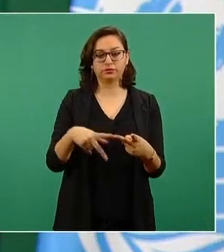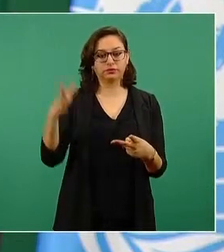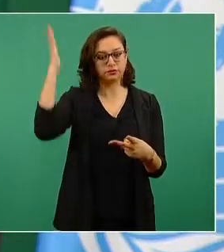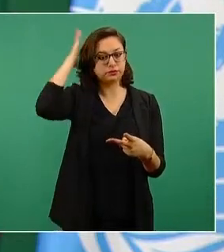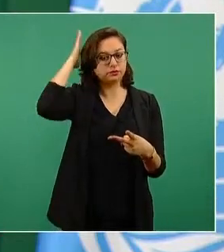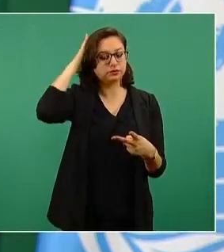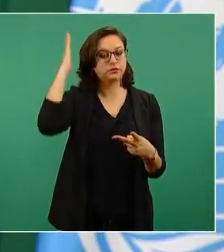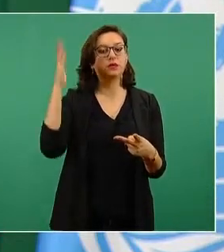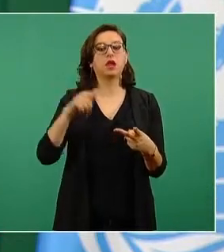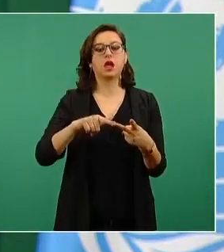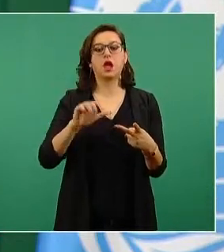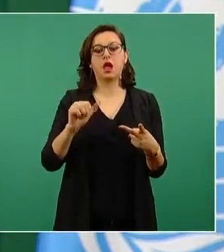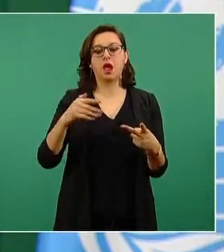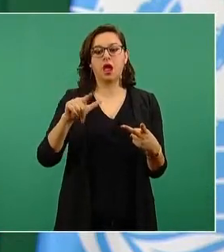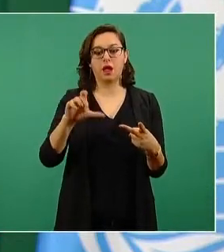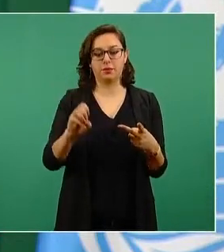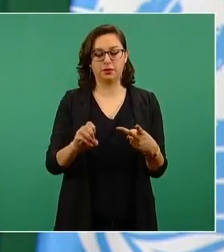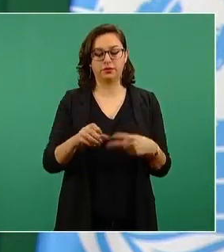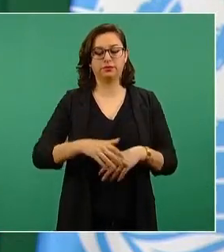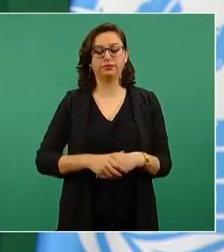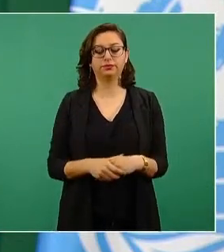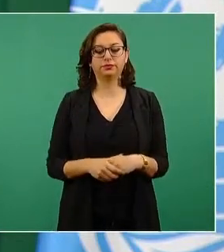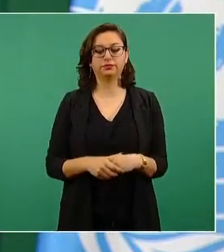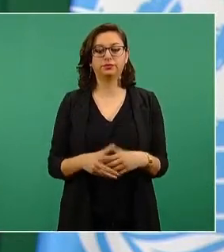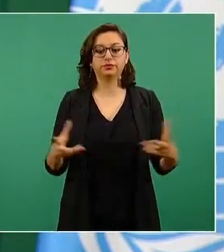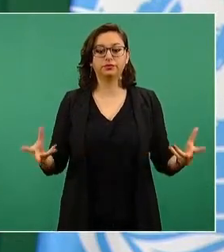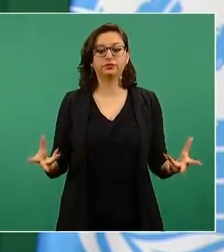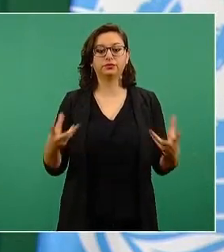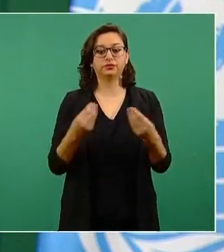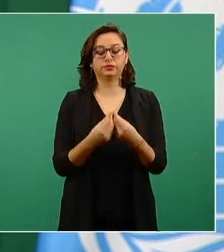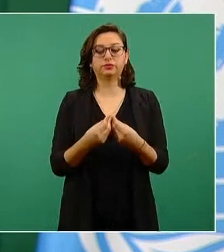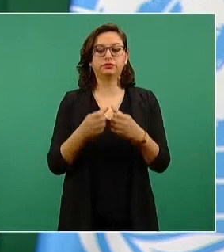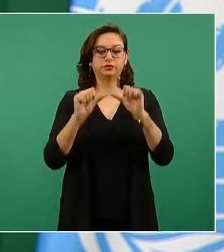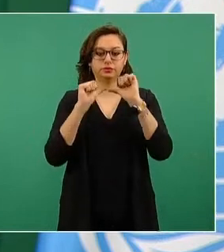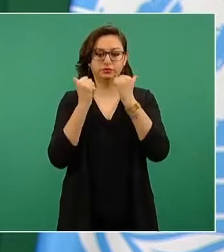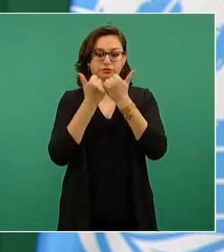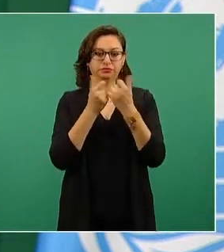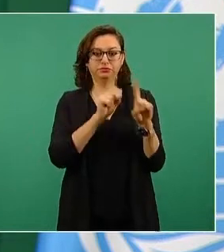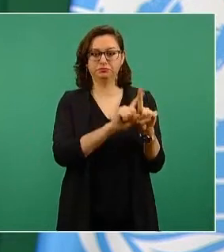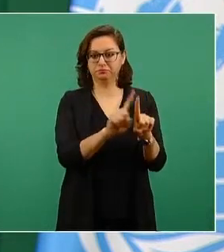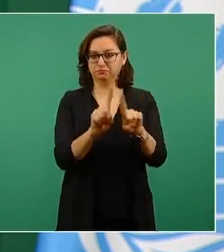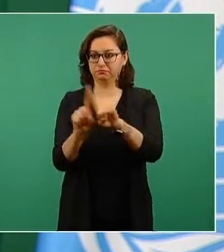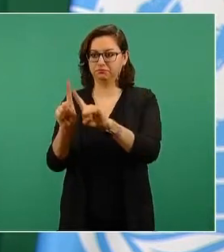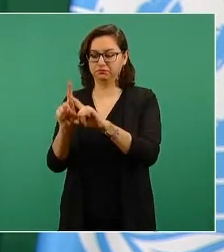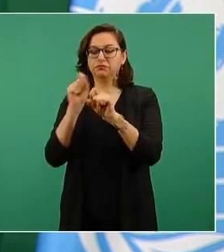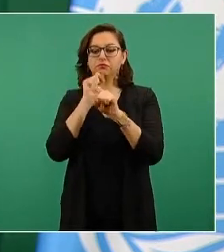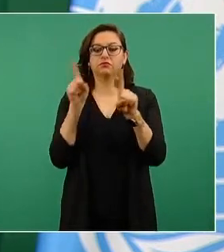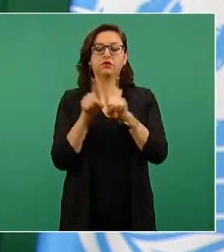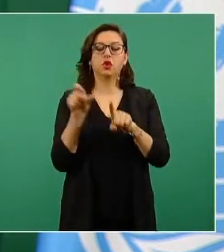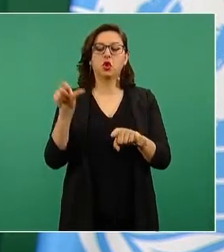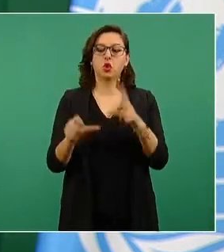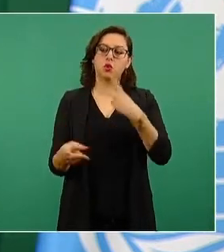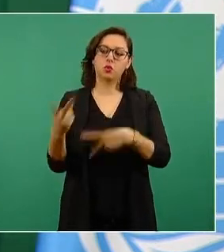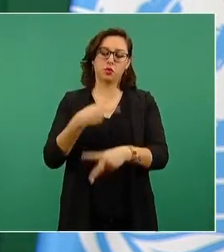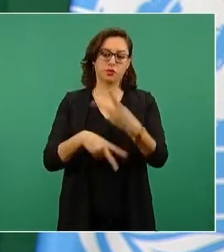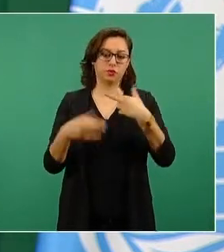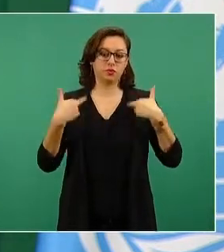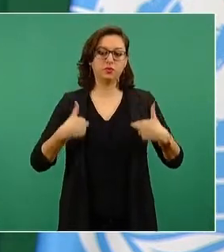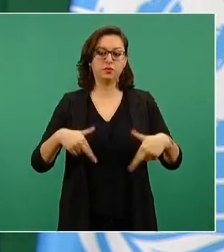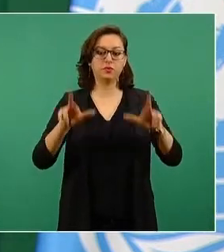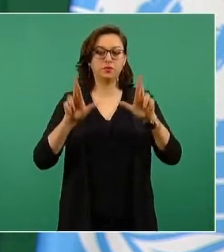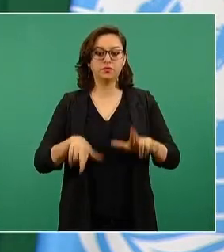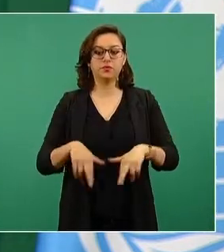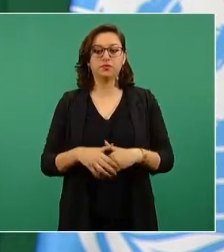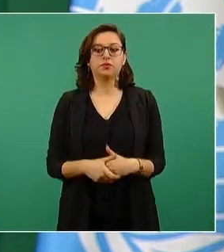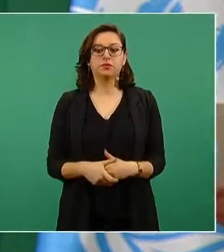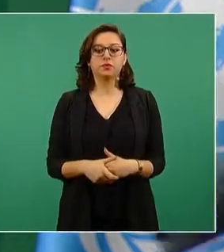encabezado por el presidente Andrés Manuel López Obrador, en alianza con la sociedad civil que también está representada el día de hoy aquí con nosotros. El